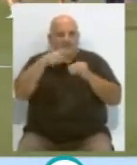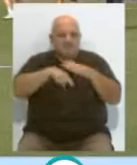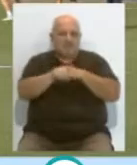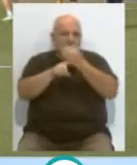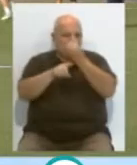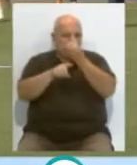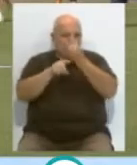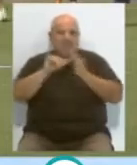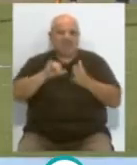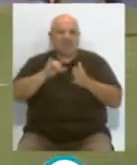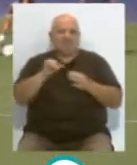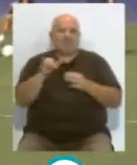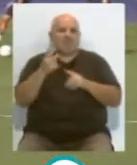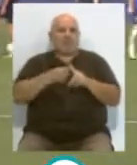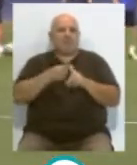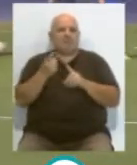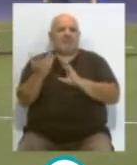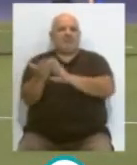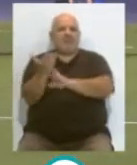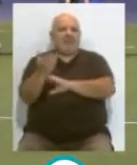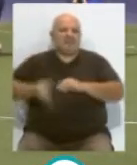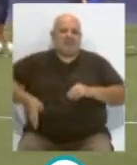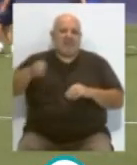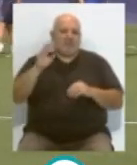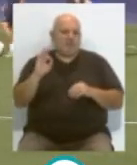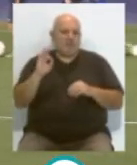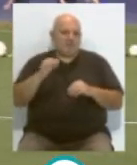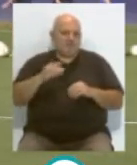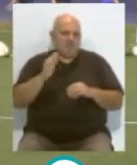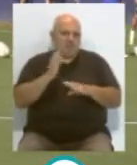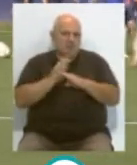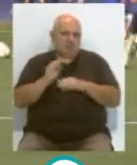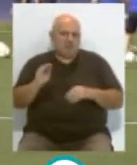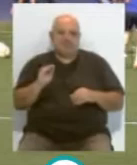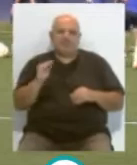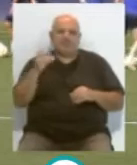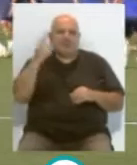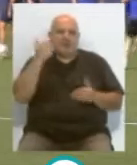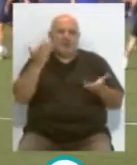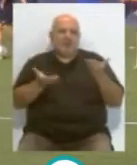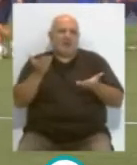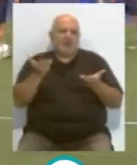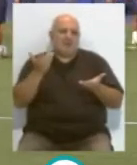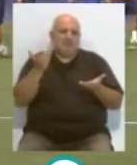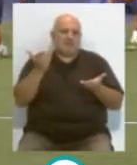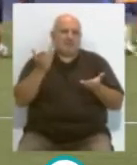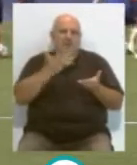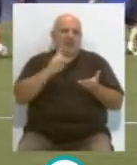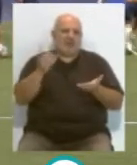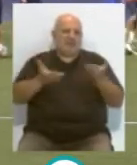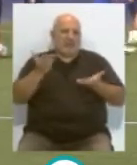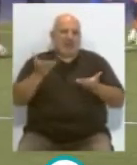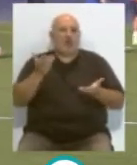por banda derecha. Por banda derecha, sí. Me hizo acordar en un momento determinado, no vamos a poner las comparaciones porque las comparaciones son